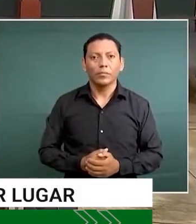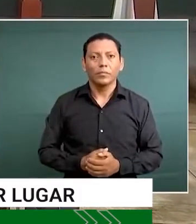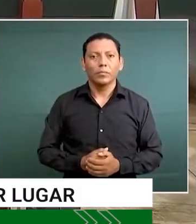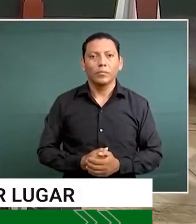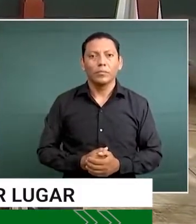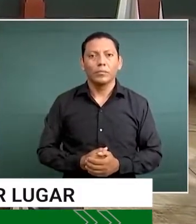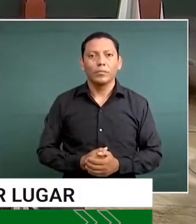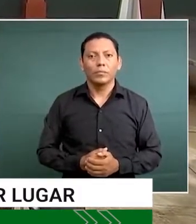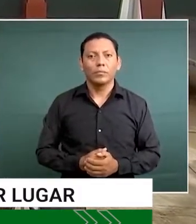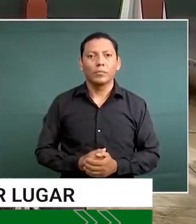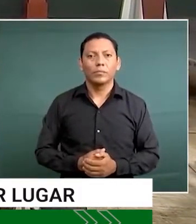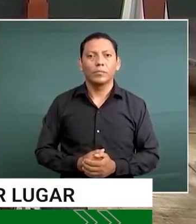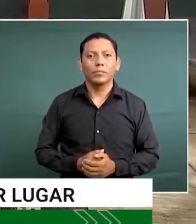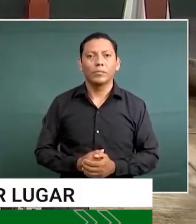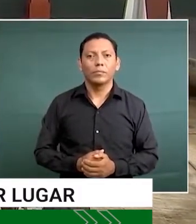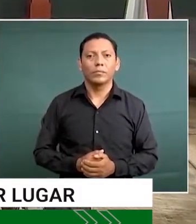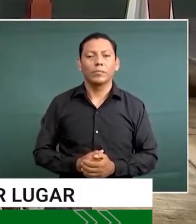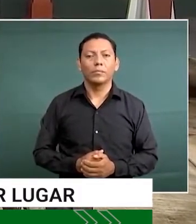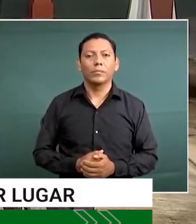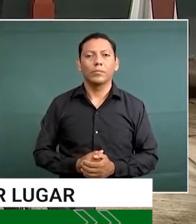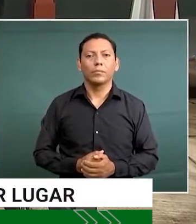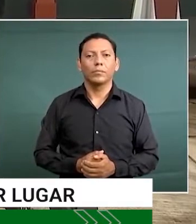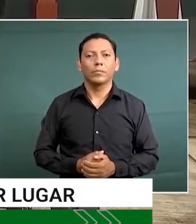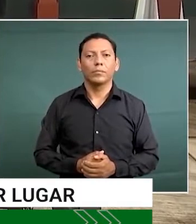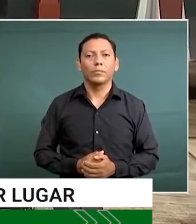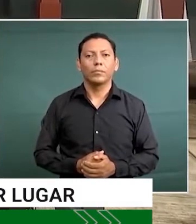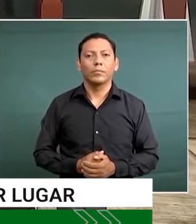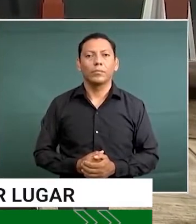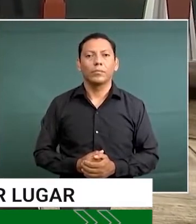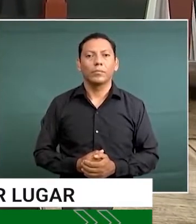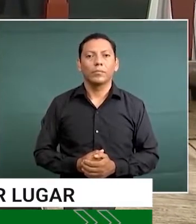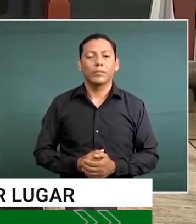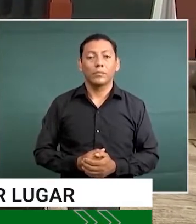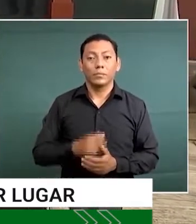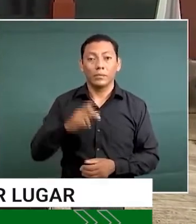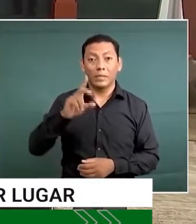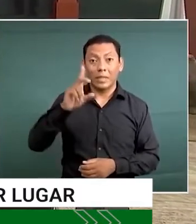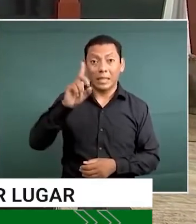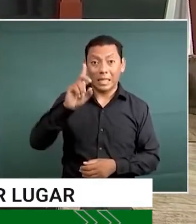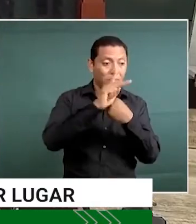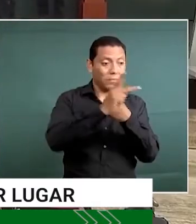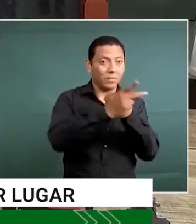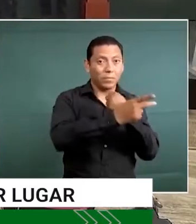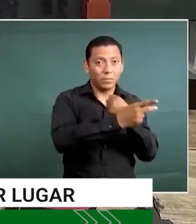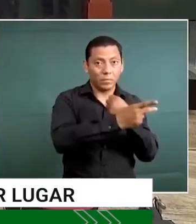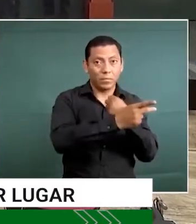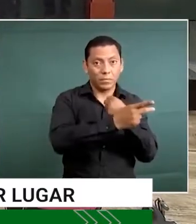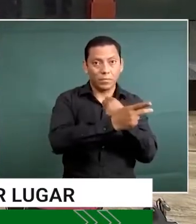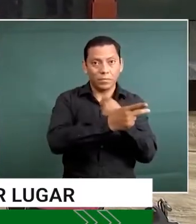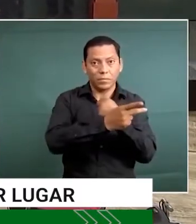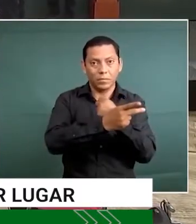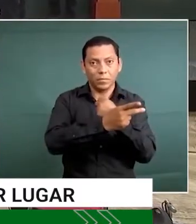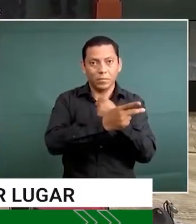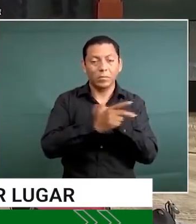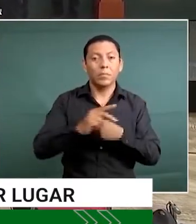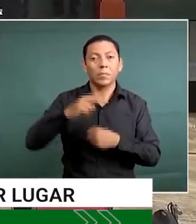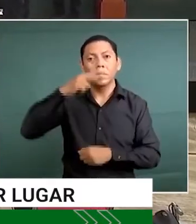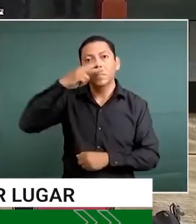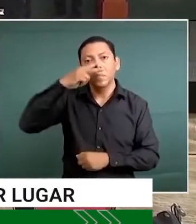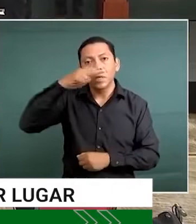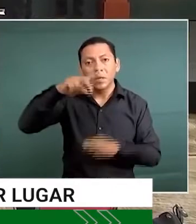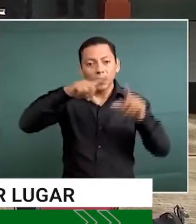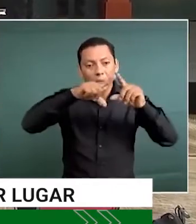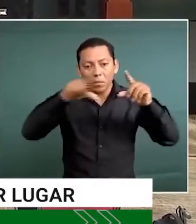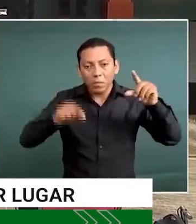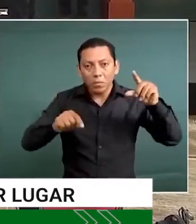de fallecimientos a nivel mundial por COVID-19. De 30 países, México está en el